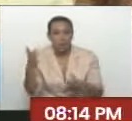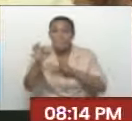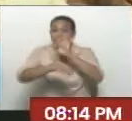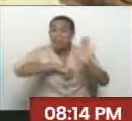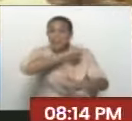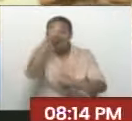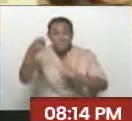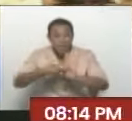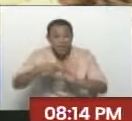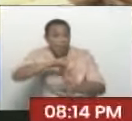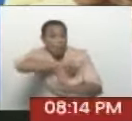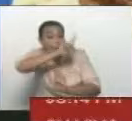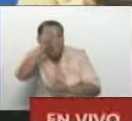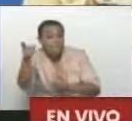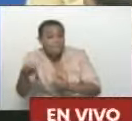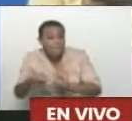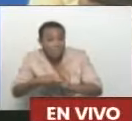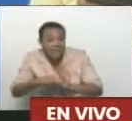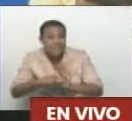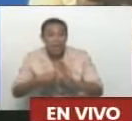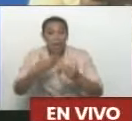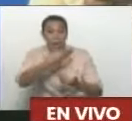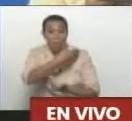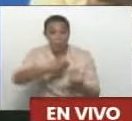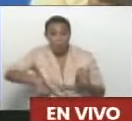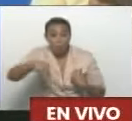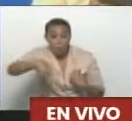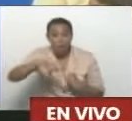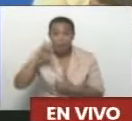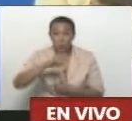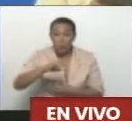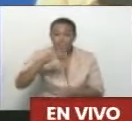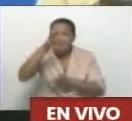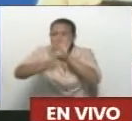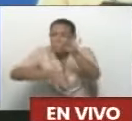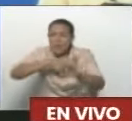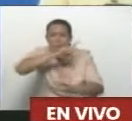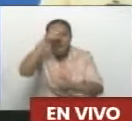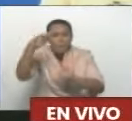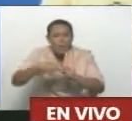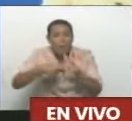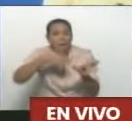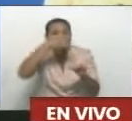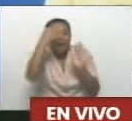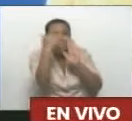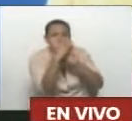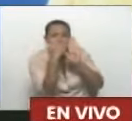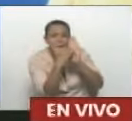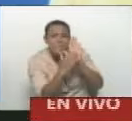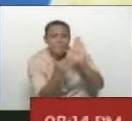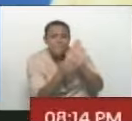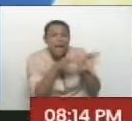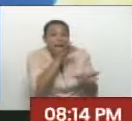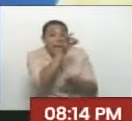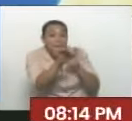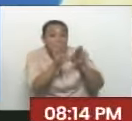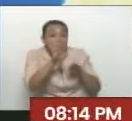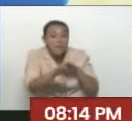Completo, les dije, ¿verdad? Que en el programa de hoy vamos a explicar completico, con pelos y